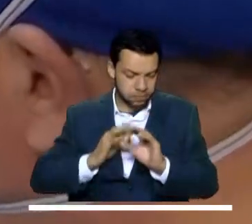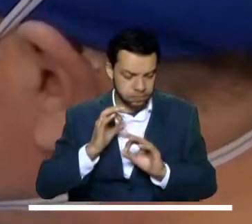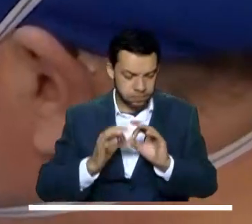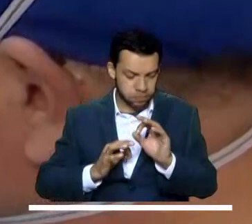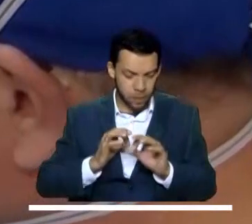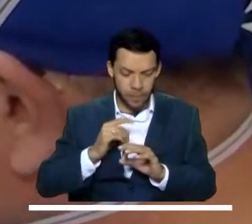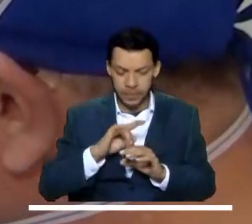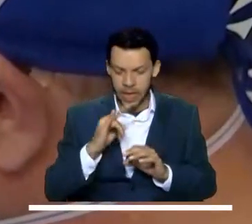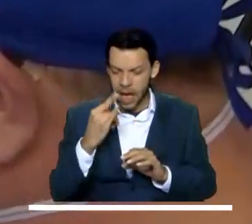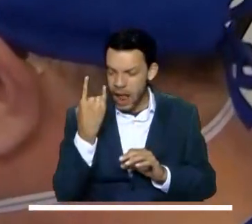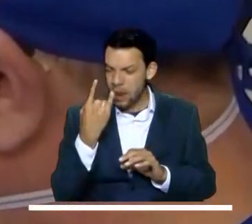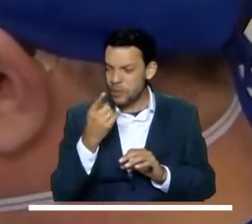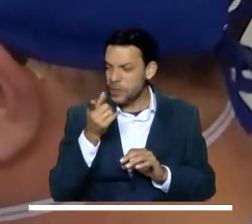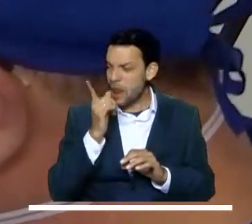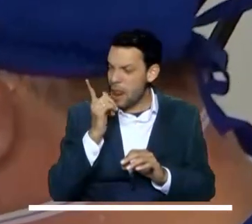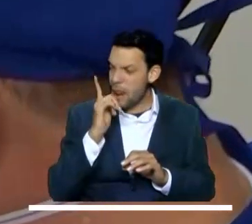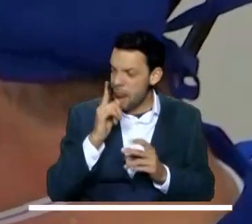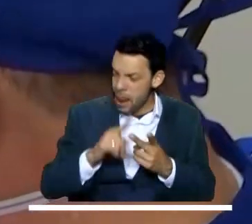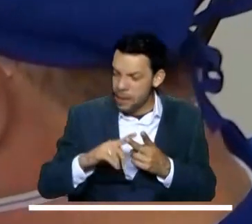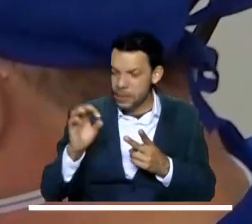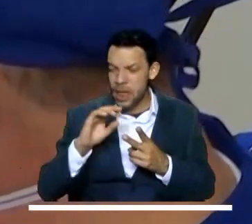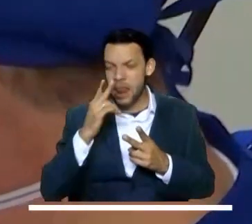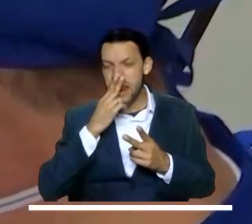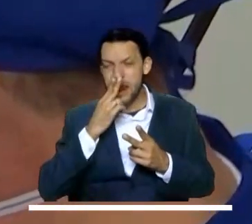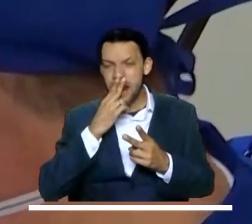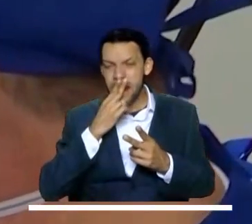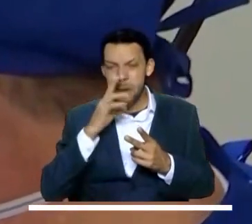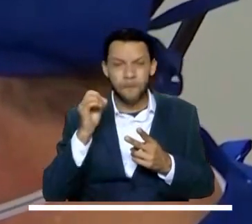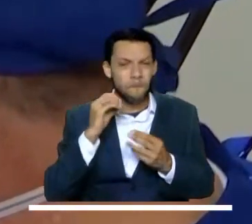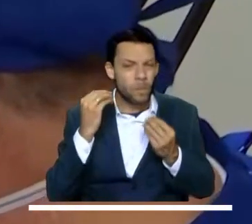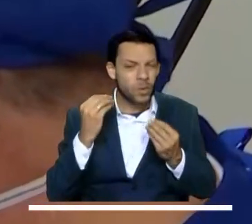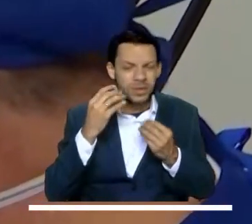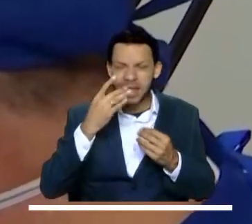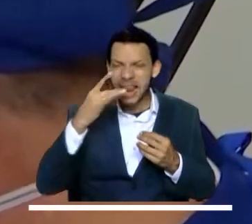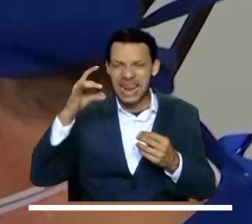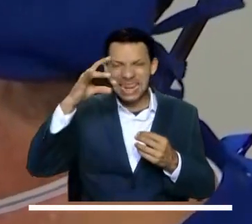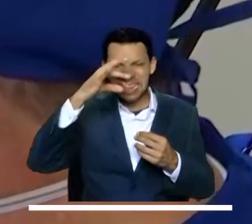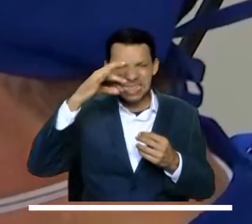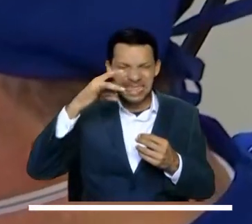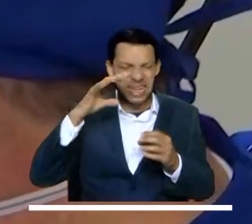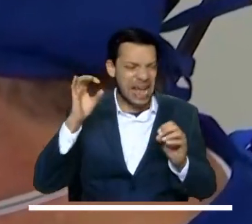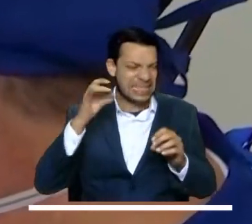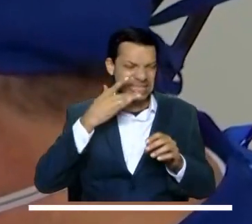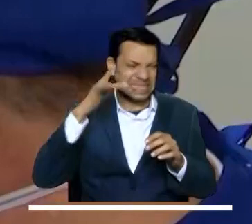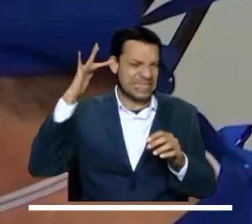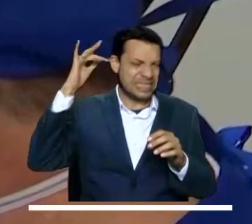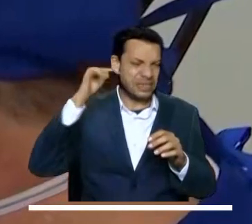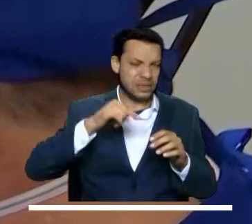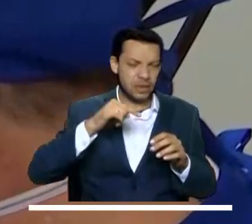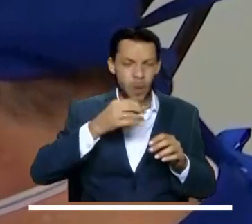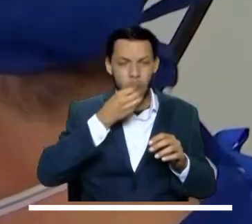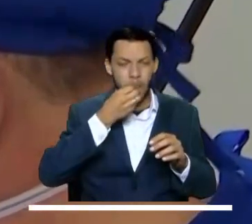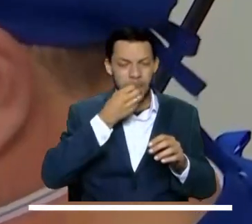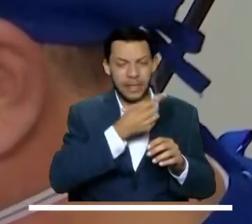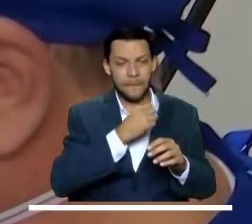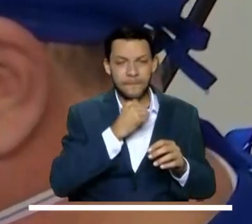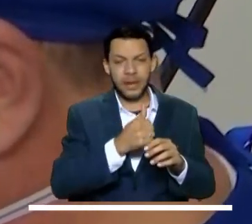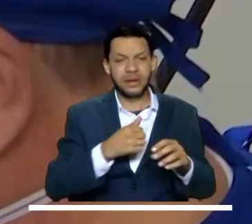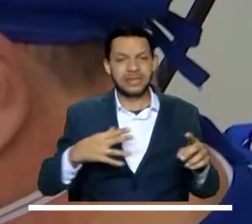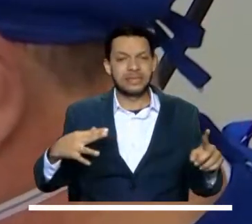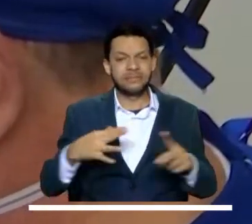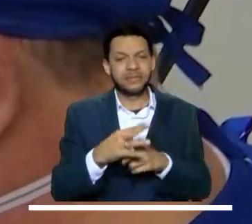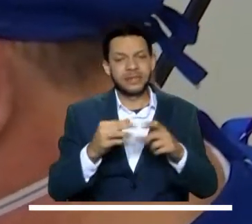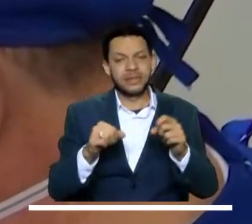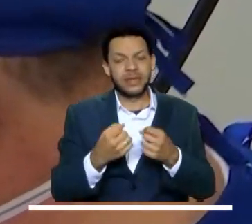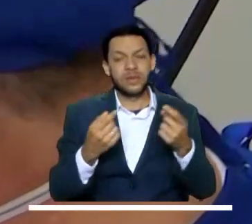bebidas alcohólicas, el cigarrillo, las comidas picantes, condimentadas, el exceso de ejercicio, digamos las personas que montan